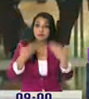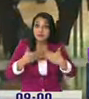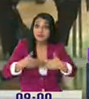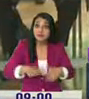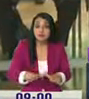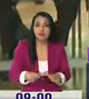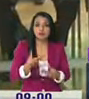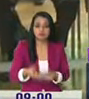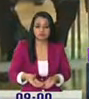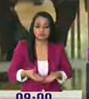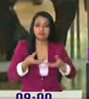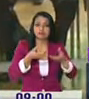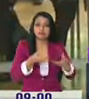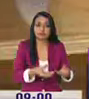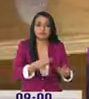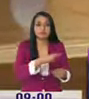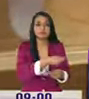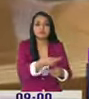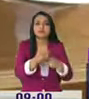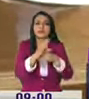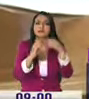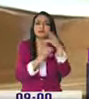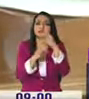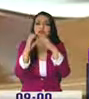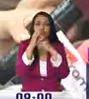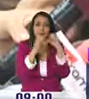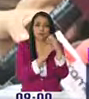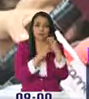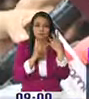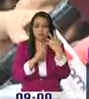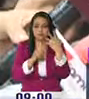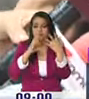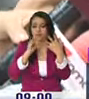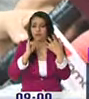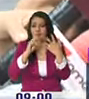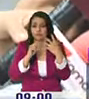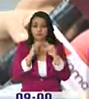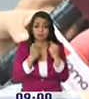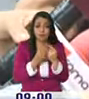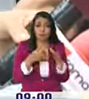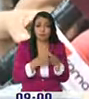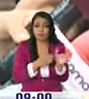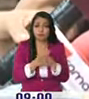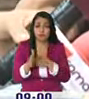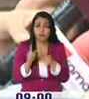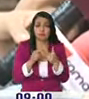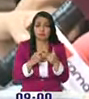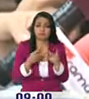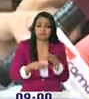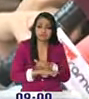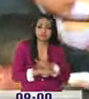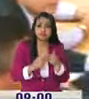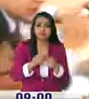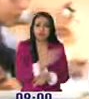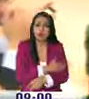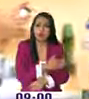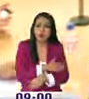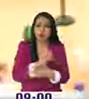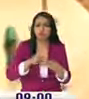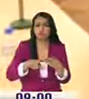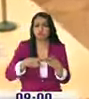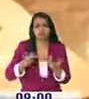habría entregado en diferentes transacciones a Carrillo. Hay delincuencia organizada, peculado, cohecho, tráfico de influencias. José